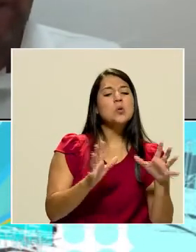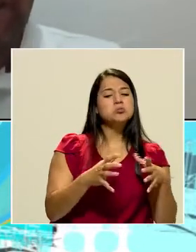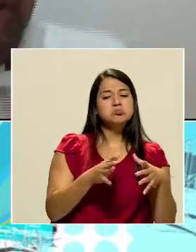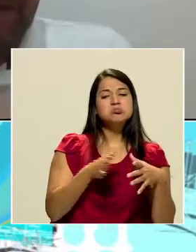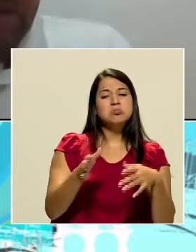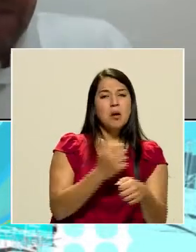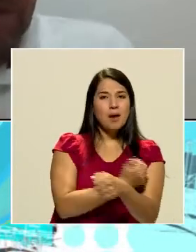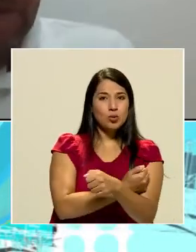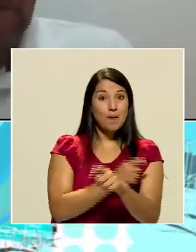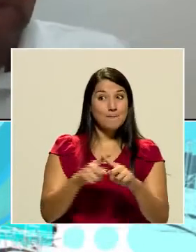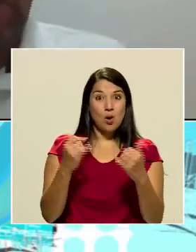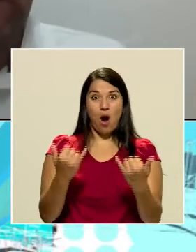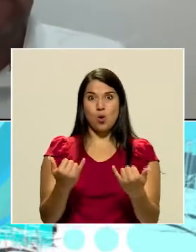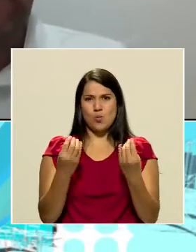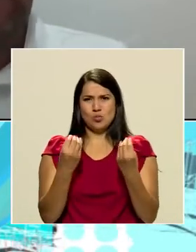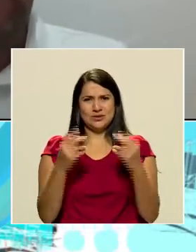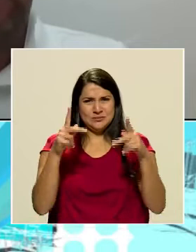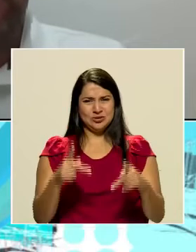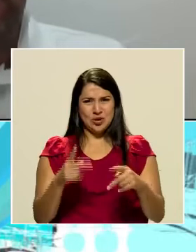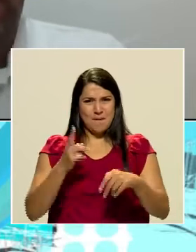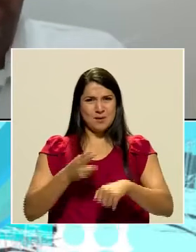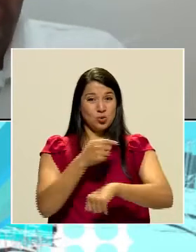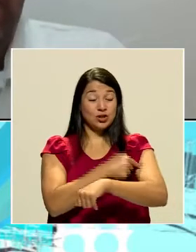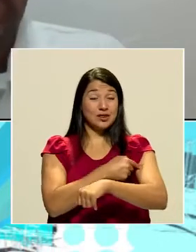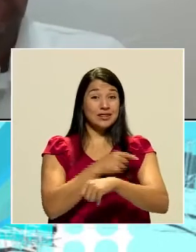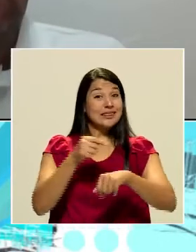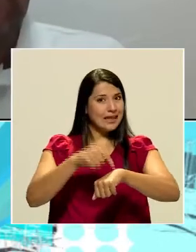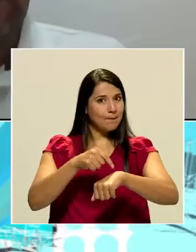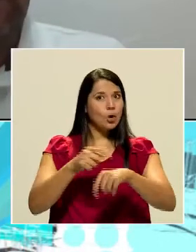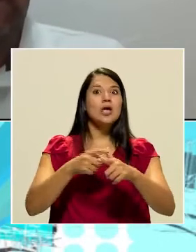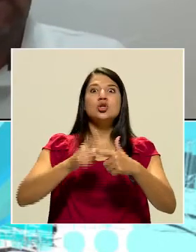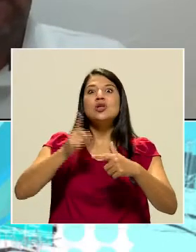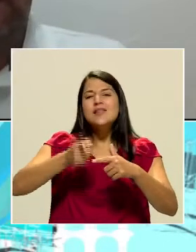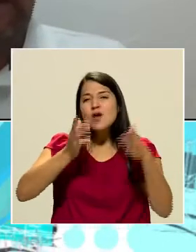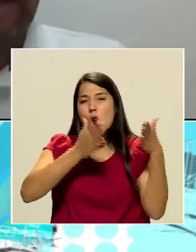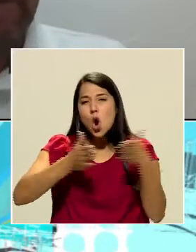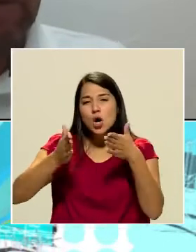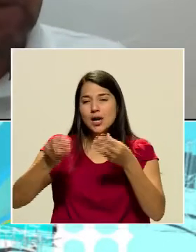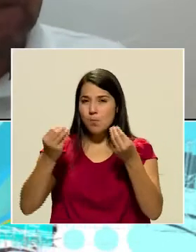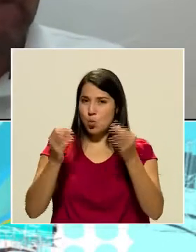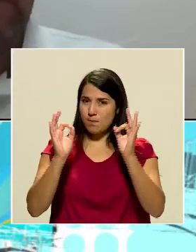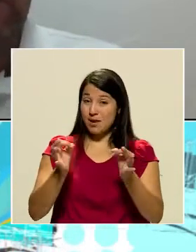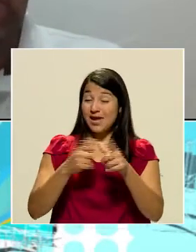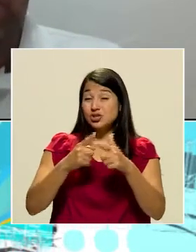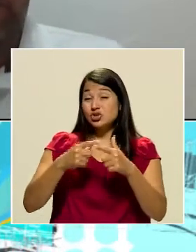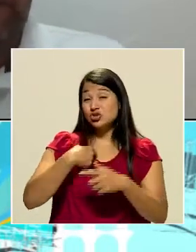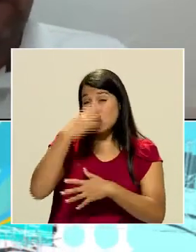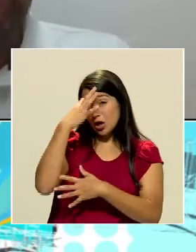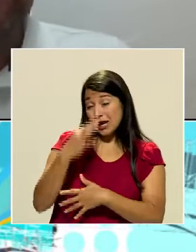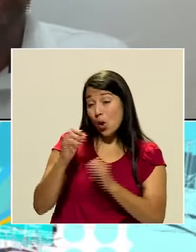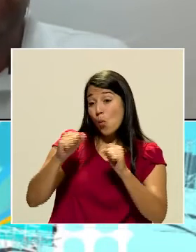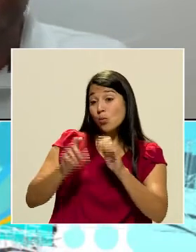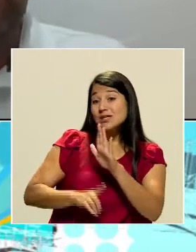cuenta. Entonces, yéndome a su respuesta, creo que esa inmunidad la iríamos consiguiendo, o sea,